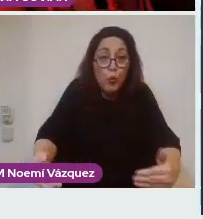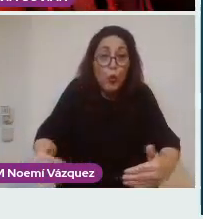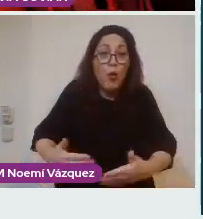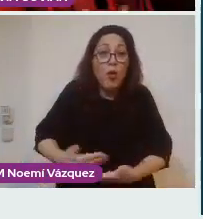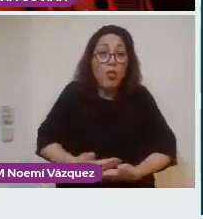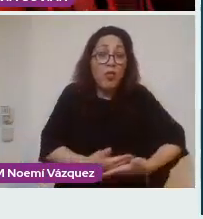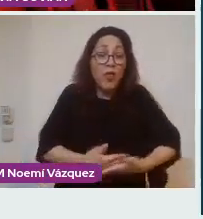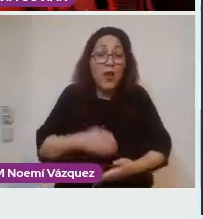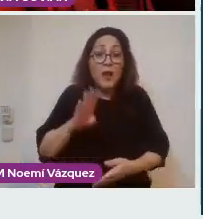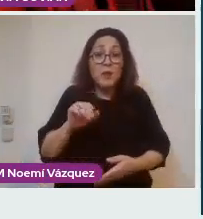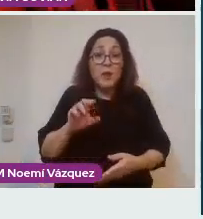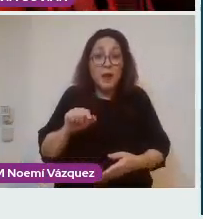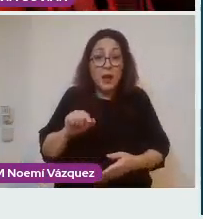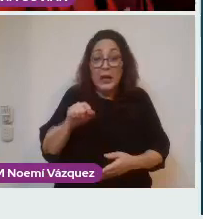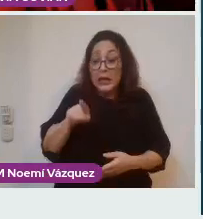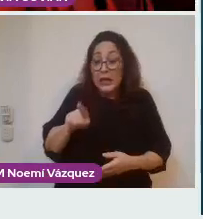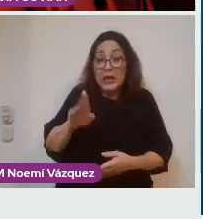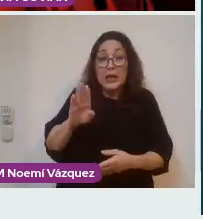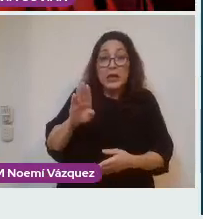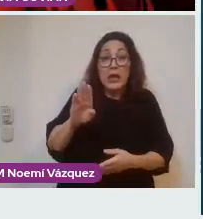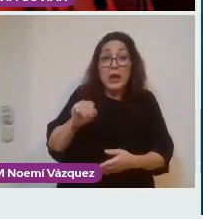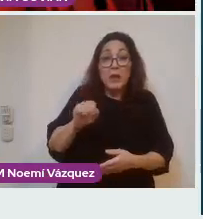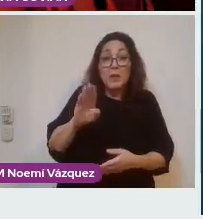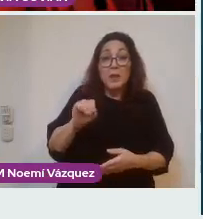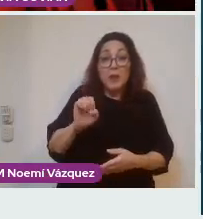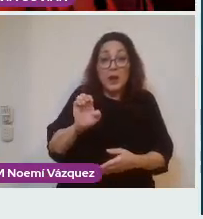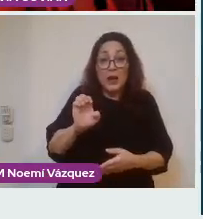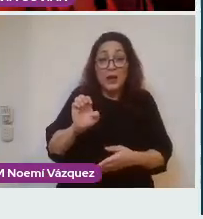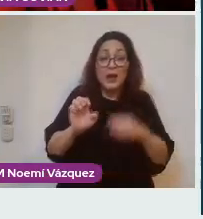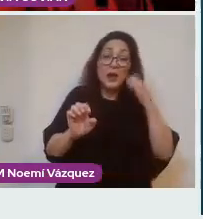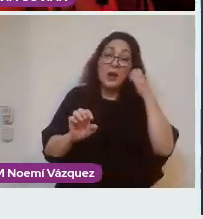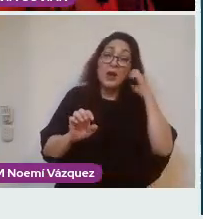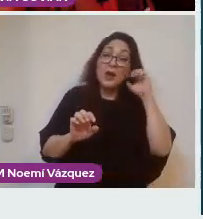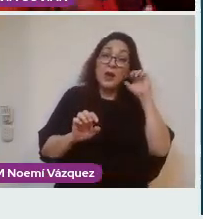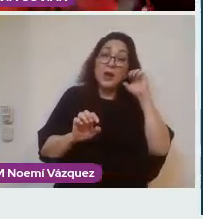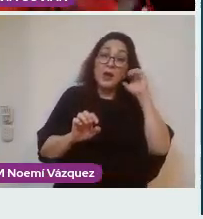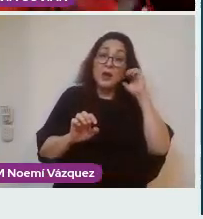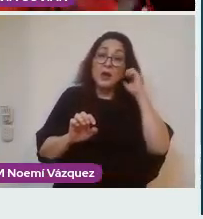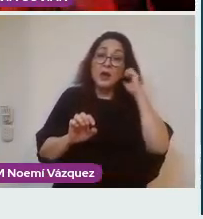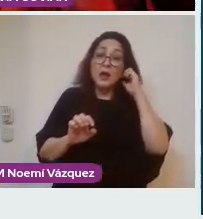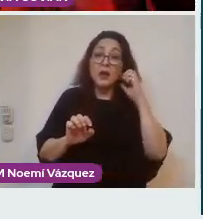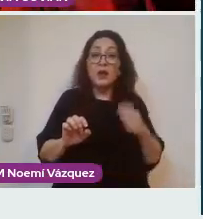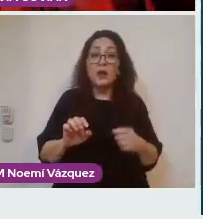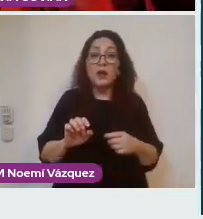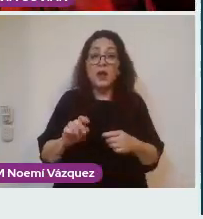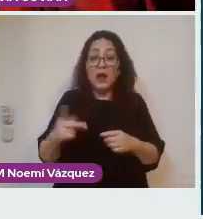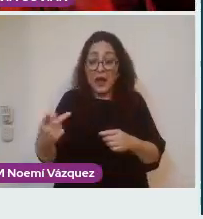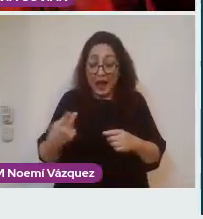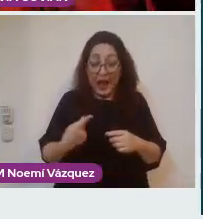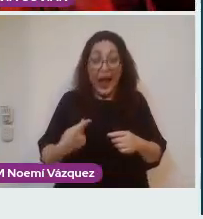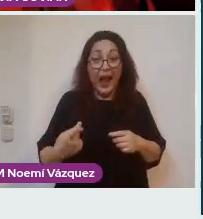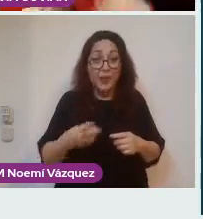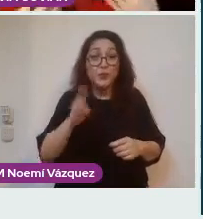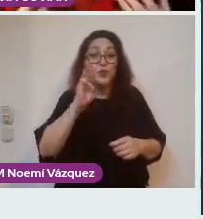todo lo que ella soñaba y deseaba para ella se había venido abajo.